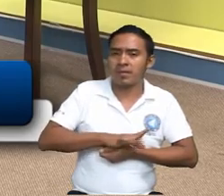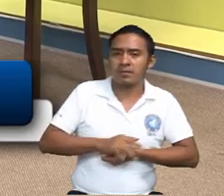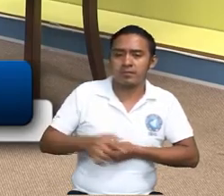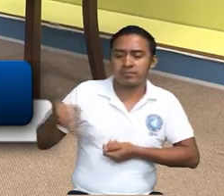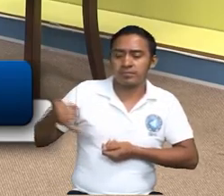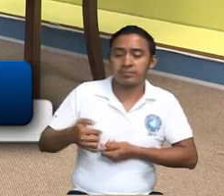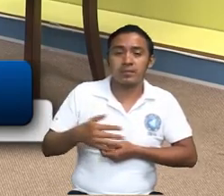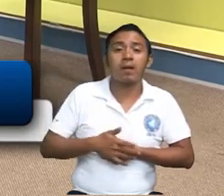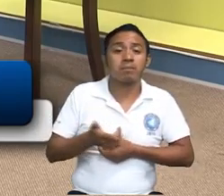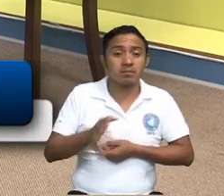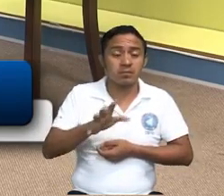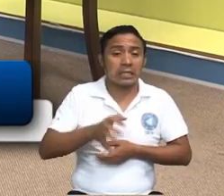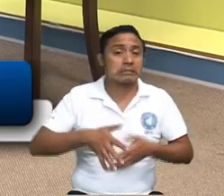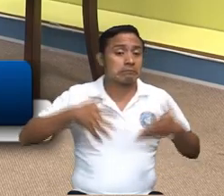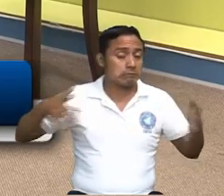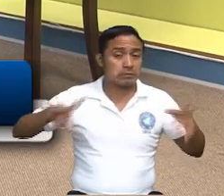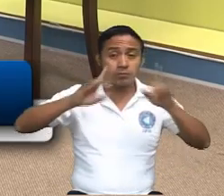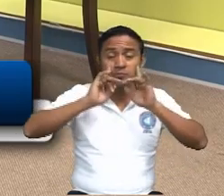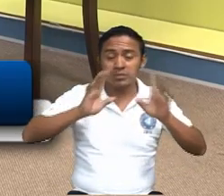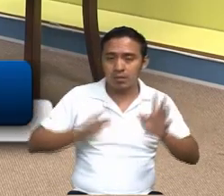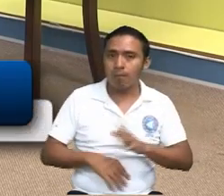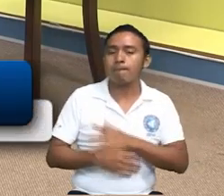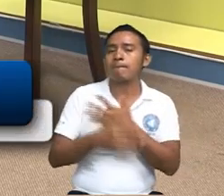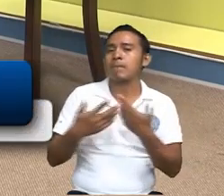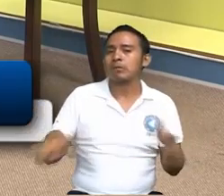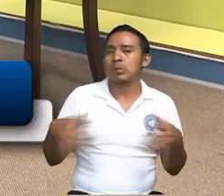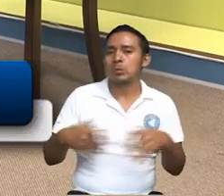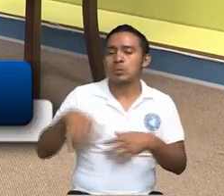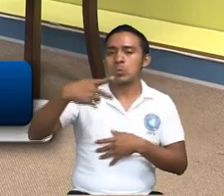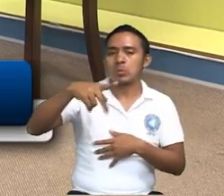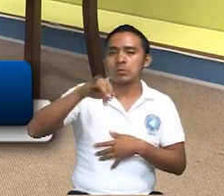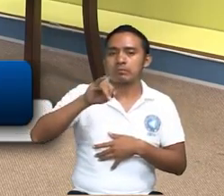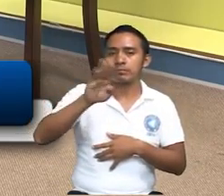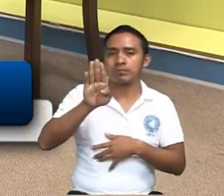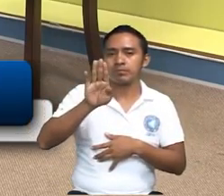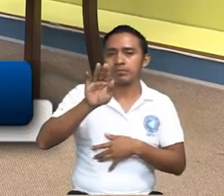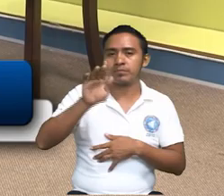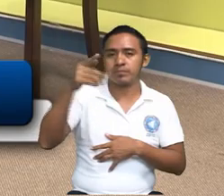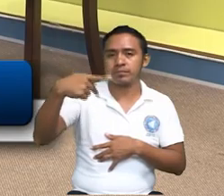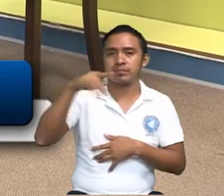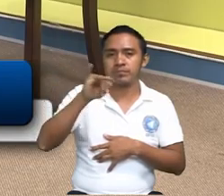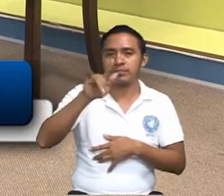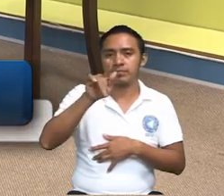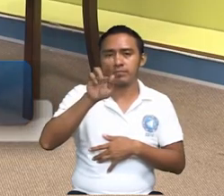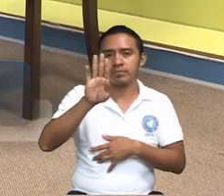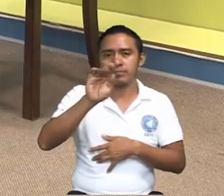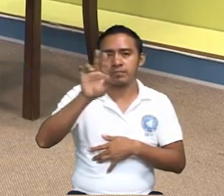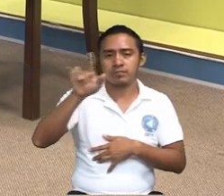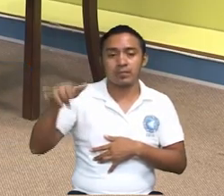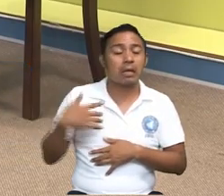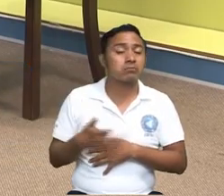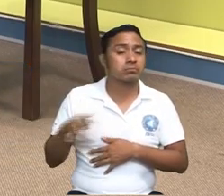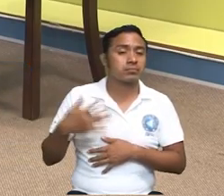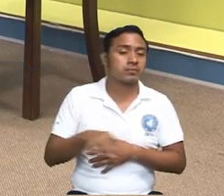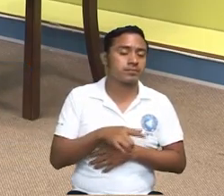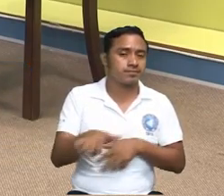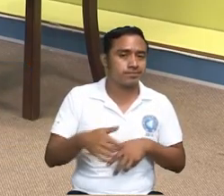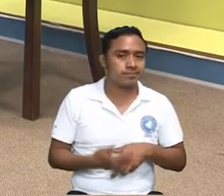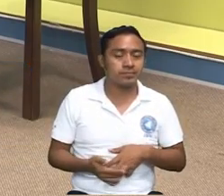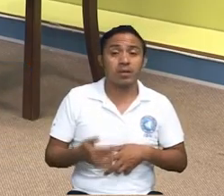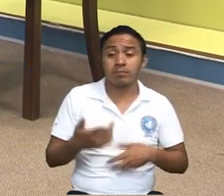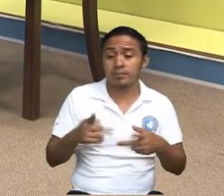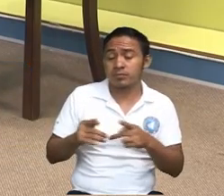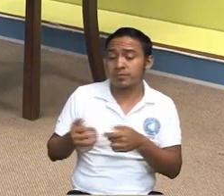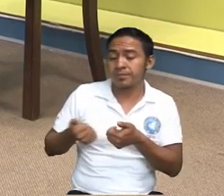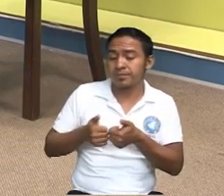un perro grande sí hay que tener cuidado. Un pitbull, imagínese. Tienen que agarrarlo fuerte, que vaya la persona más adecuada, ¿verdad?, con el perrito, que